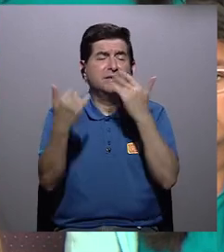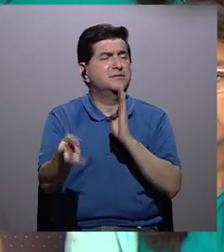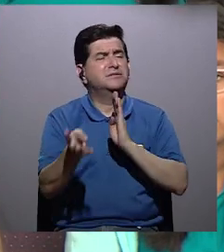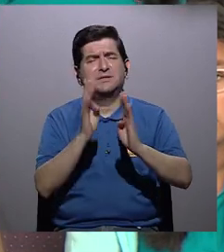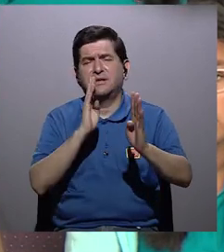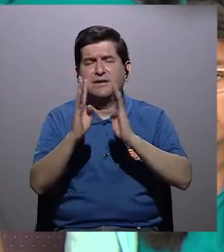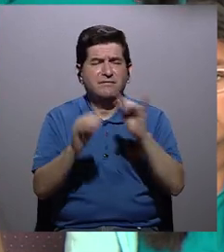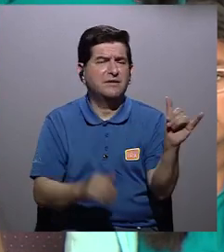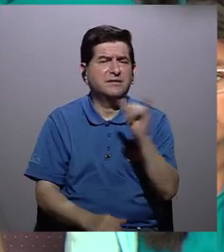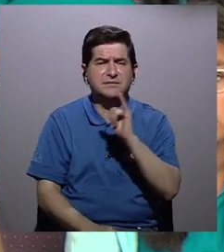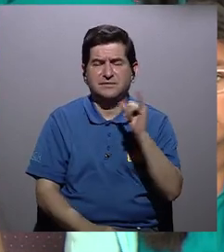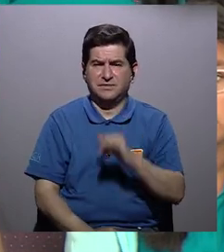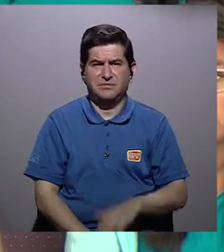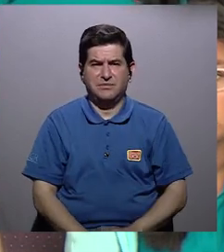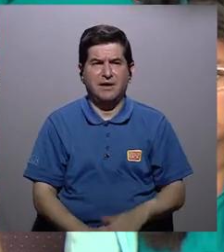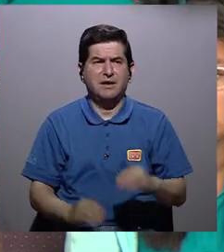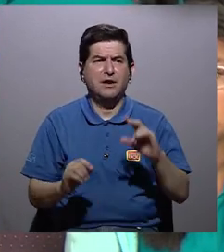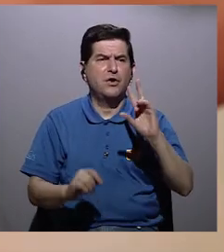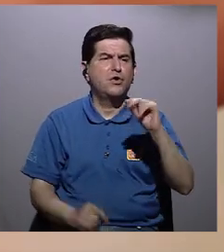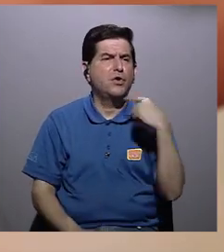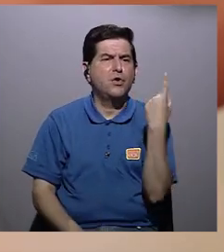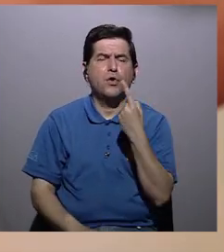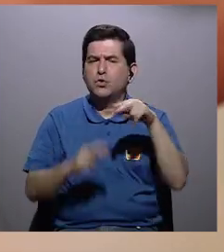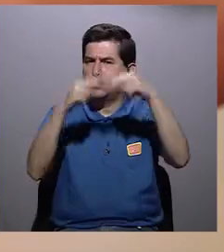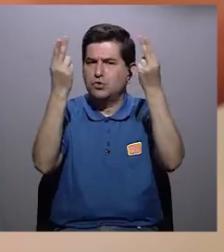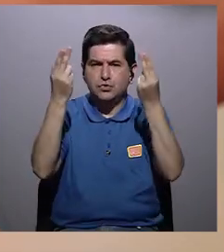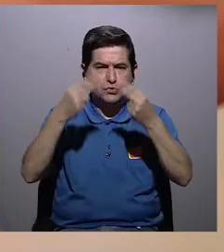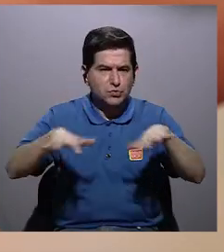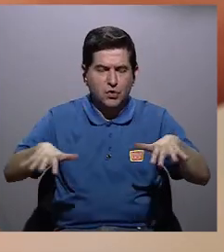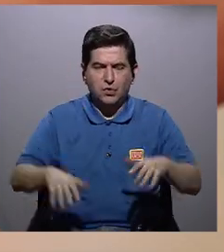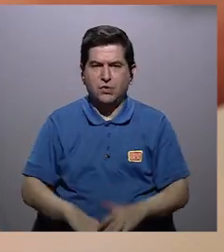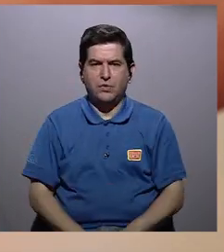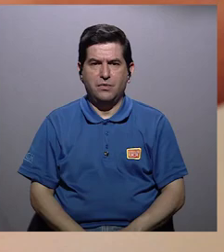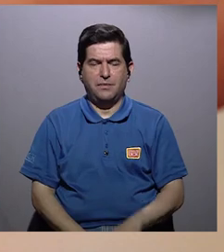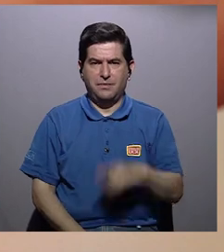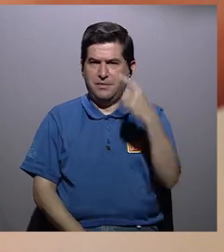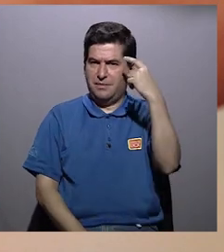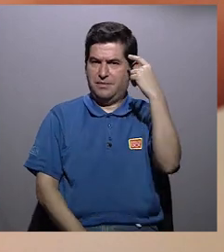hablado también en más allá del internet, es cómo se logra